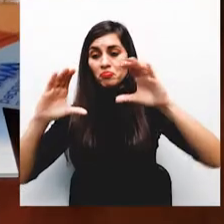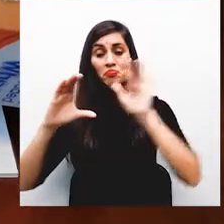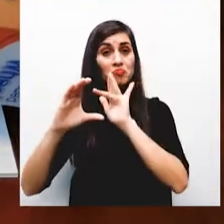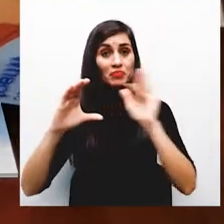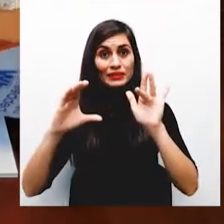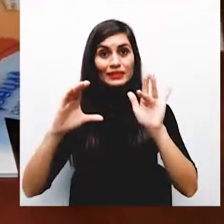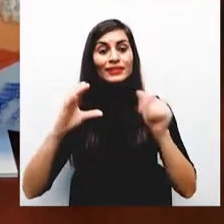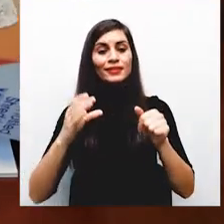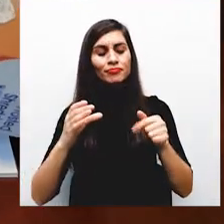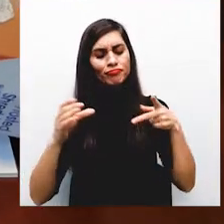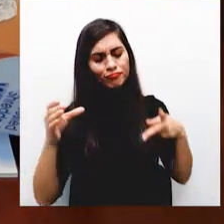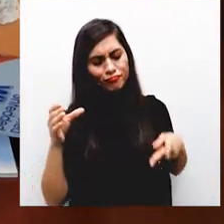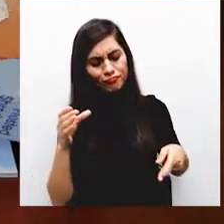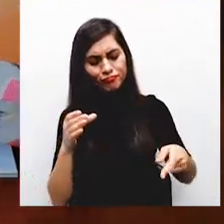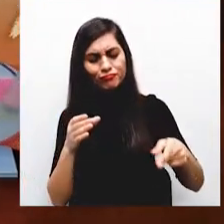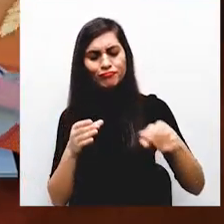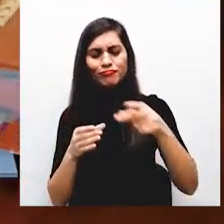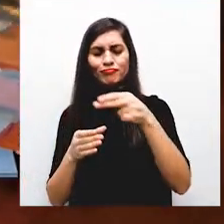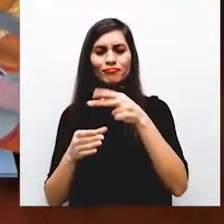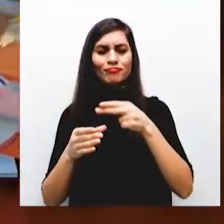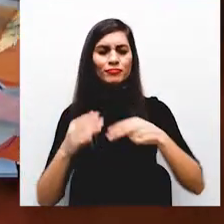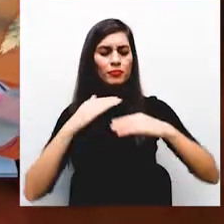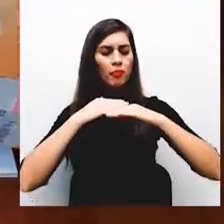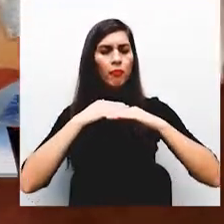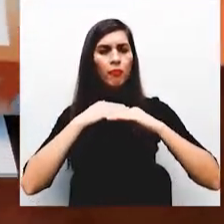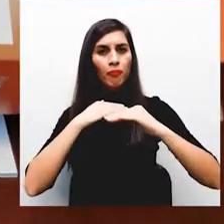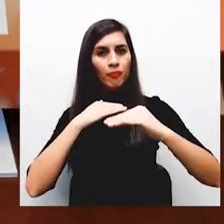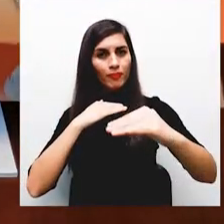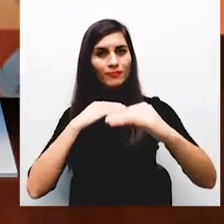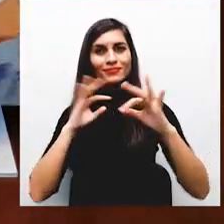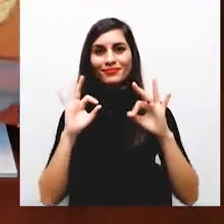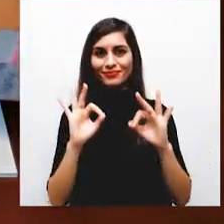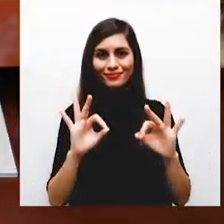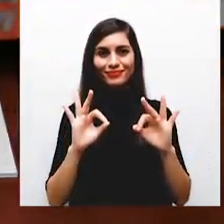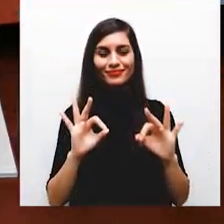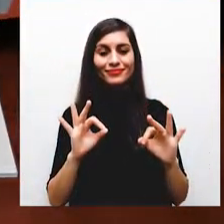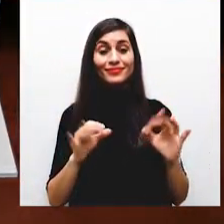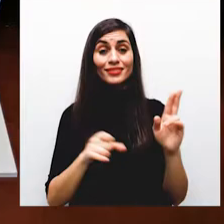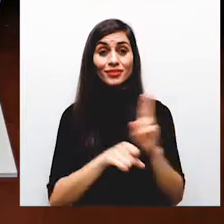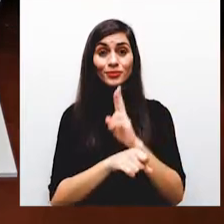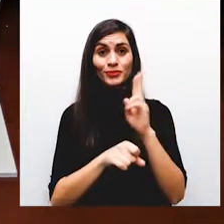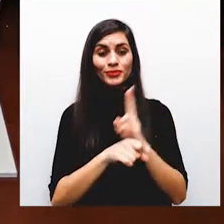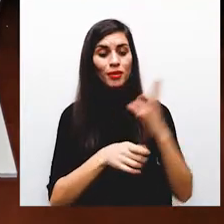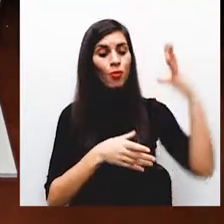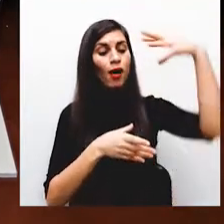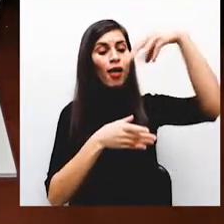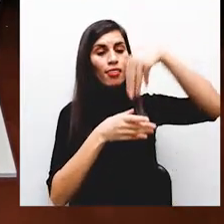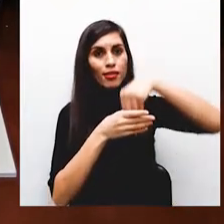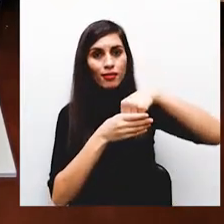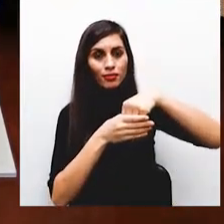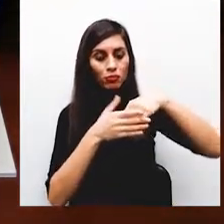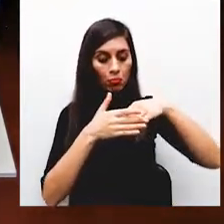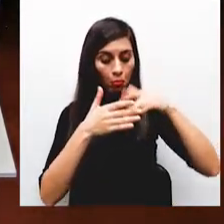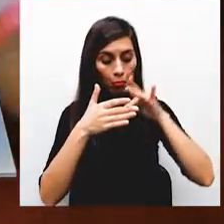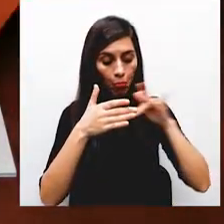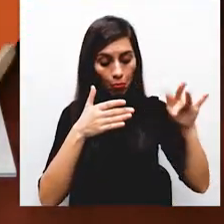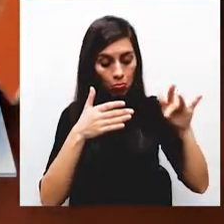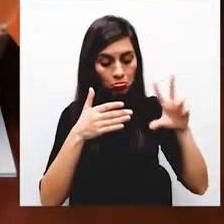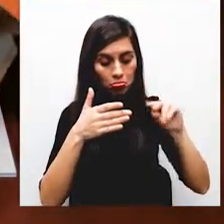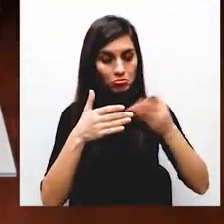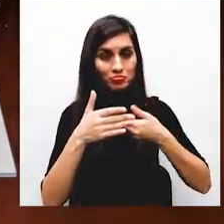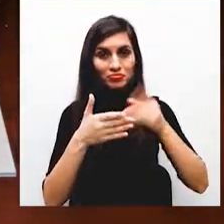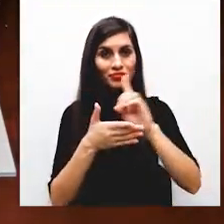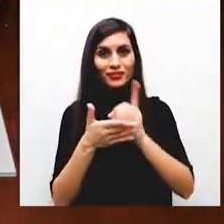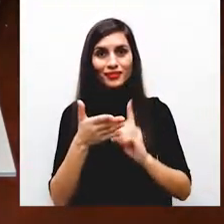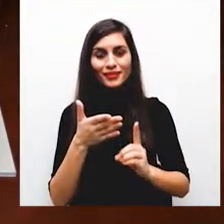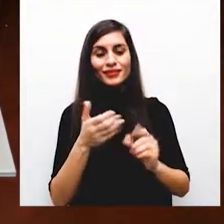mismo, la cortamos, la convertimos en una superficie plana y obviamente pues usamos la parte interna que no